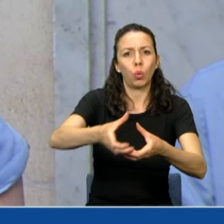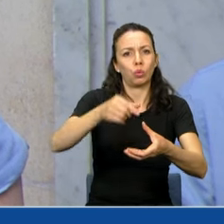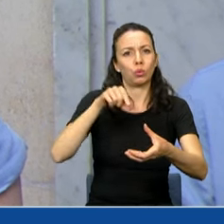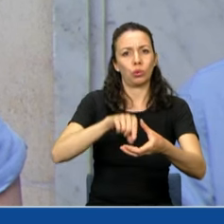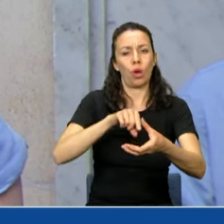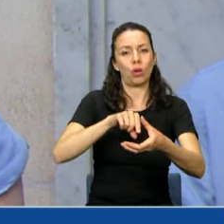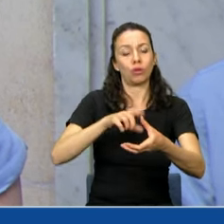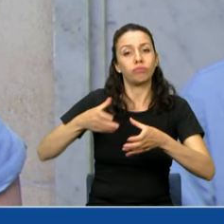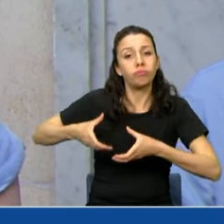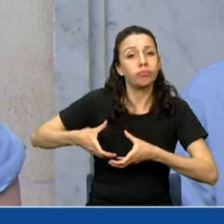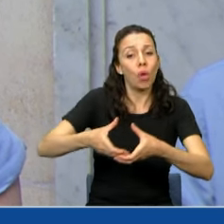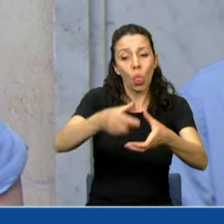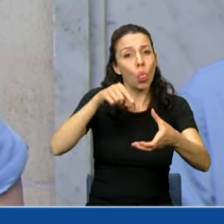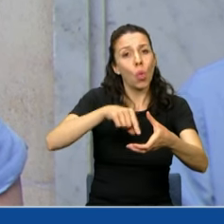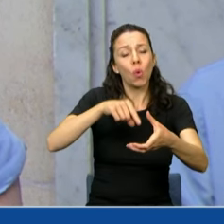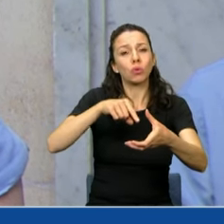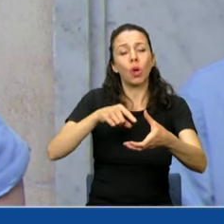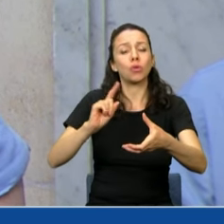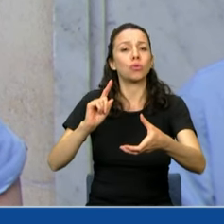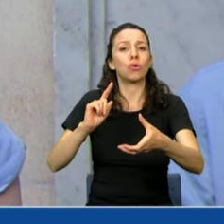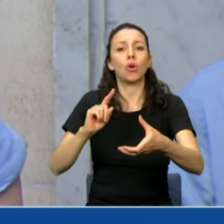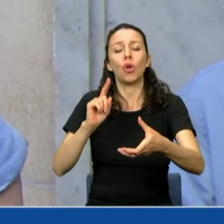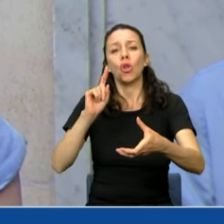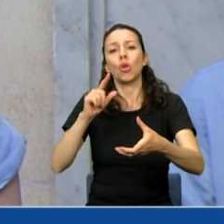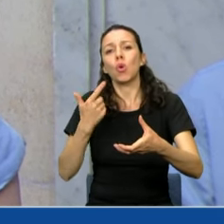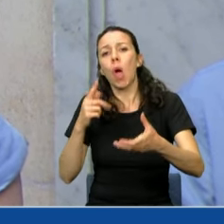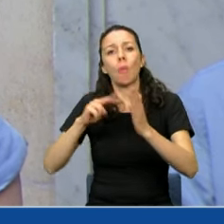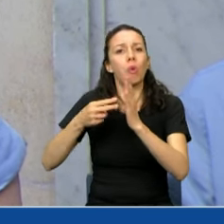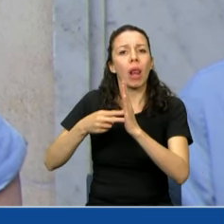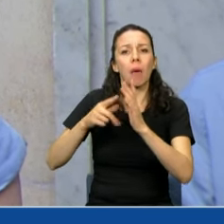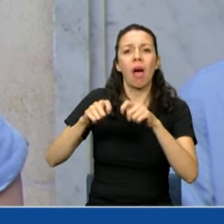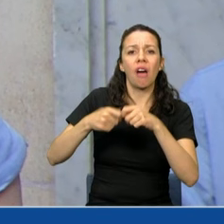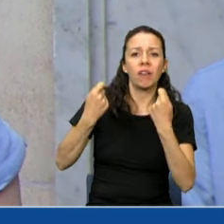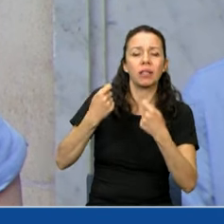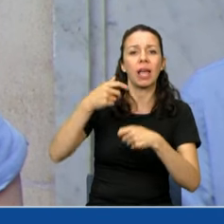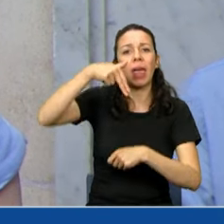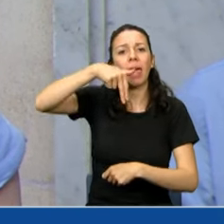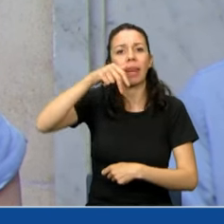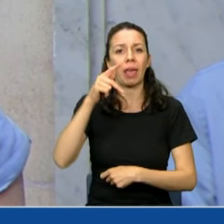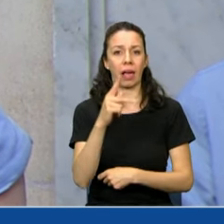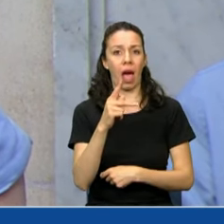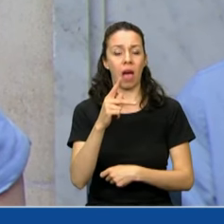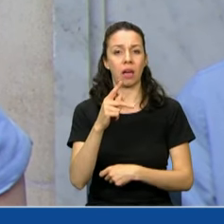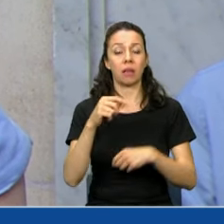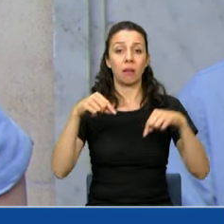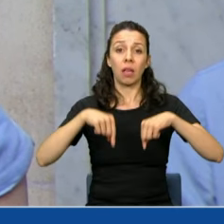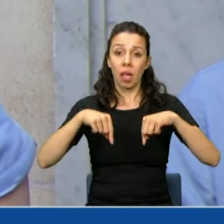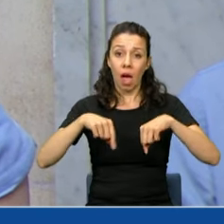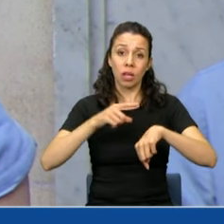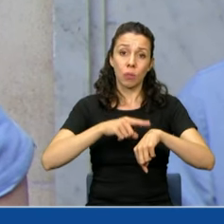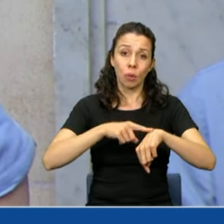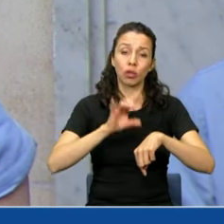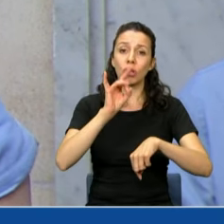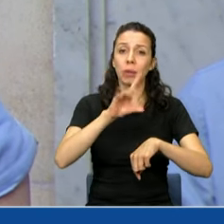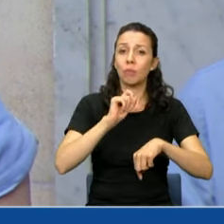ductos no afectan para nada por ejemplo lo que es en este momento el nk que claramente está para lo que es el